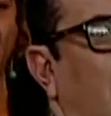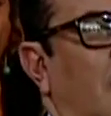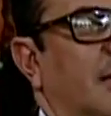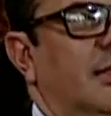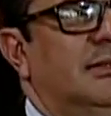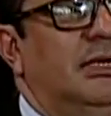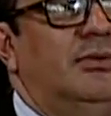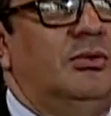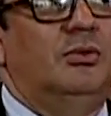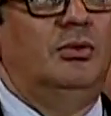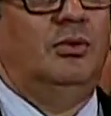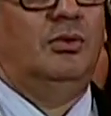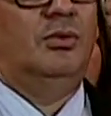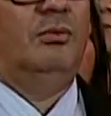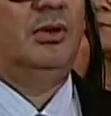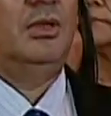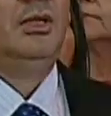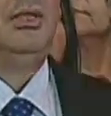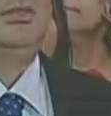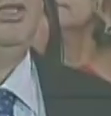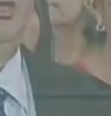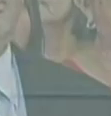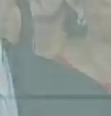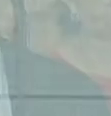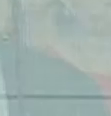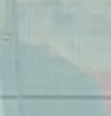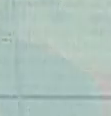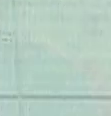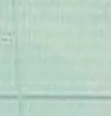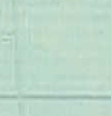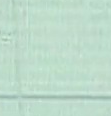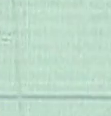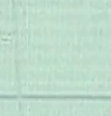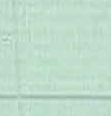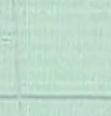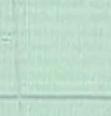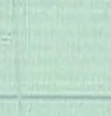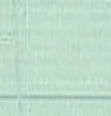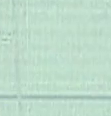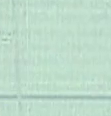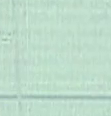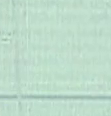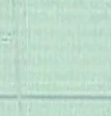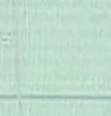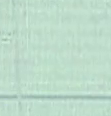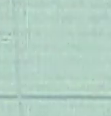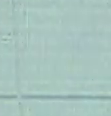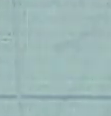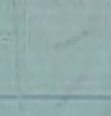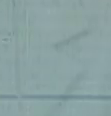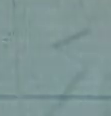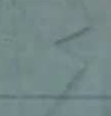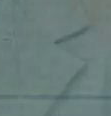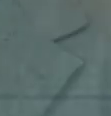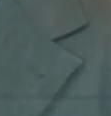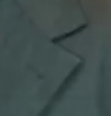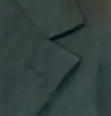nombre este Santo nombre temblo de favor el